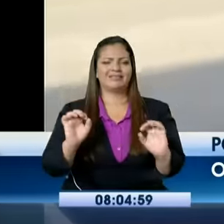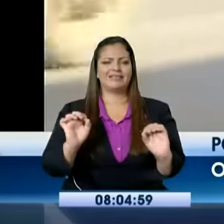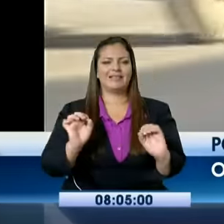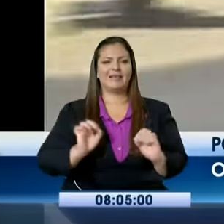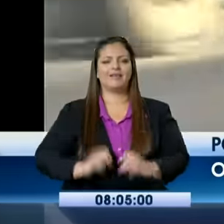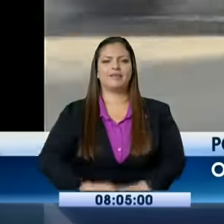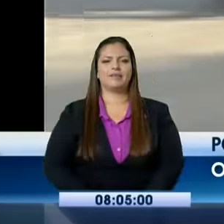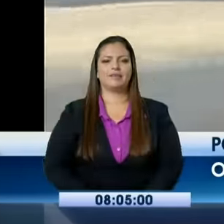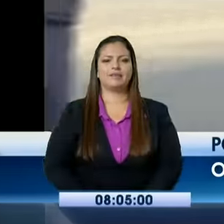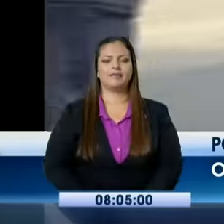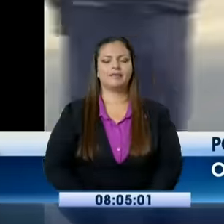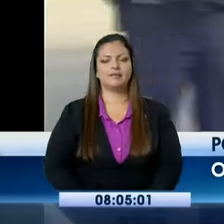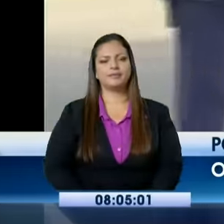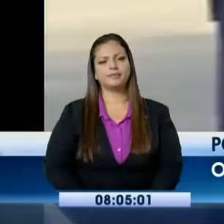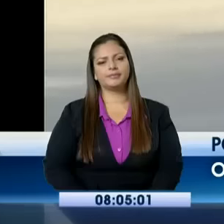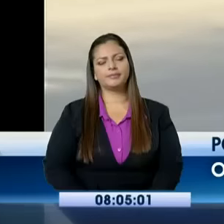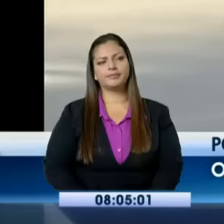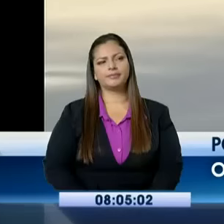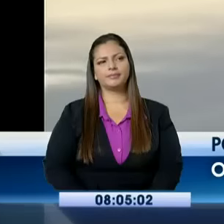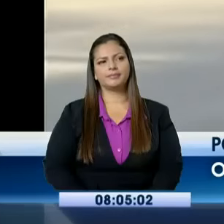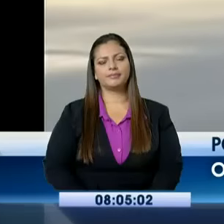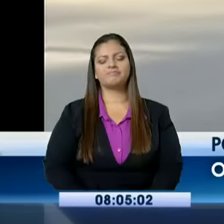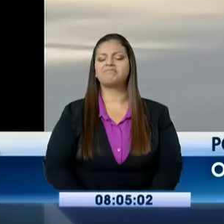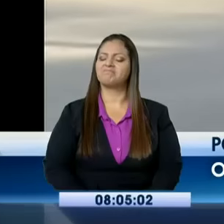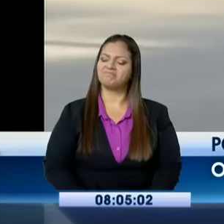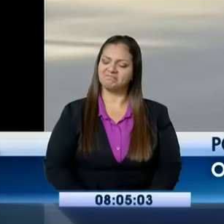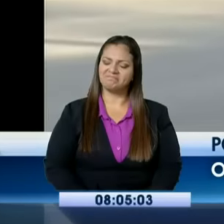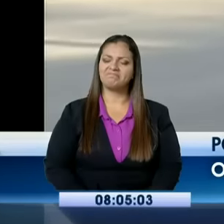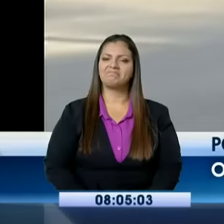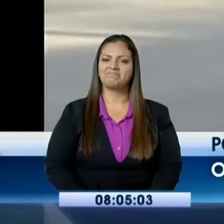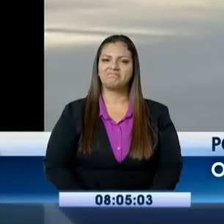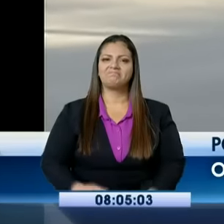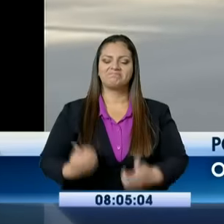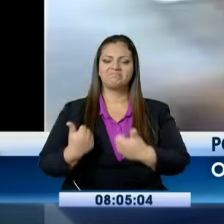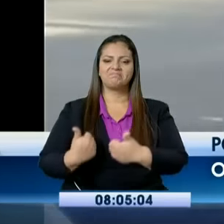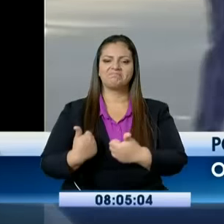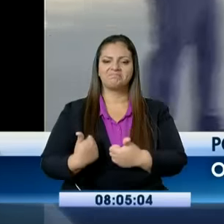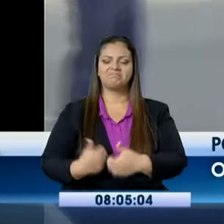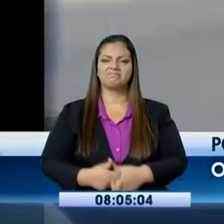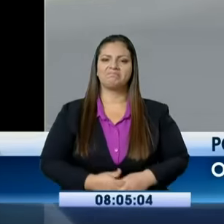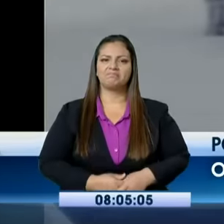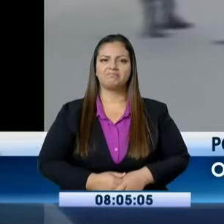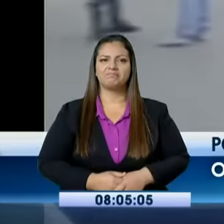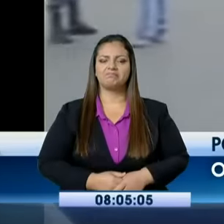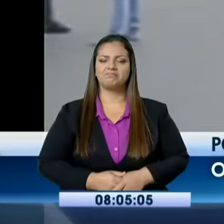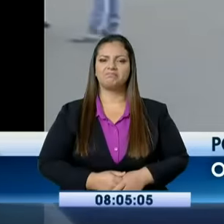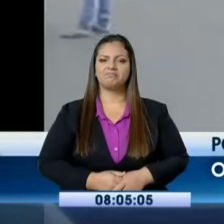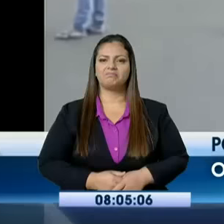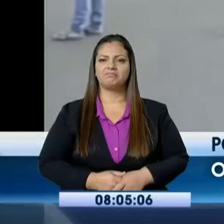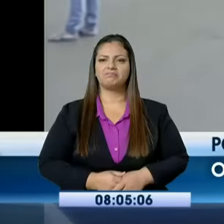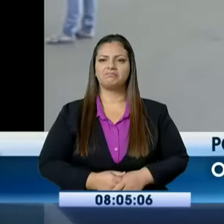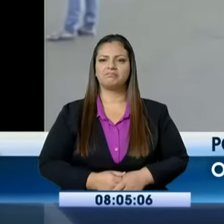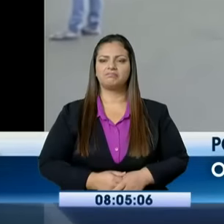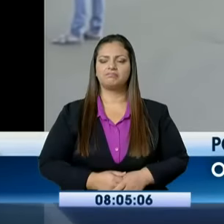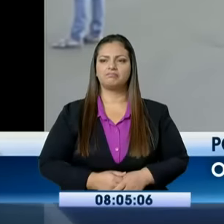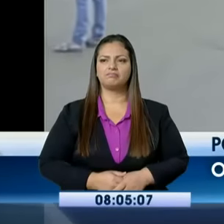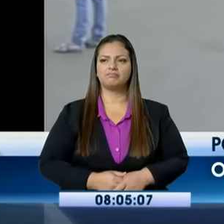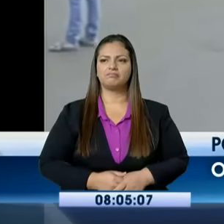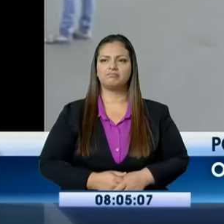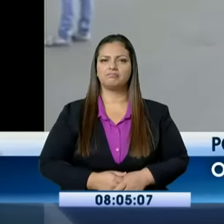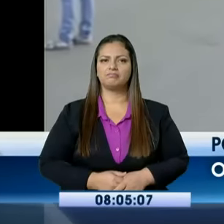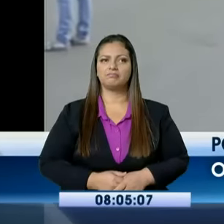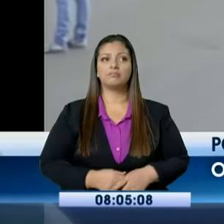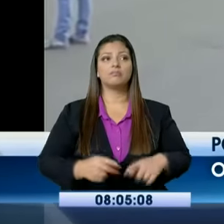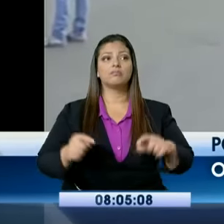ninguna anomalía en ninguno de los vehículos. Qué bueno, me parece excelente. Teniente, ¿qué distrito es este? ¿Qué circuito? Ese es el